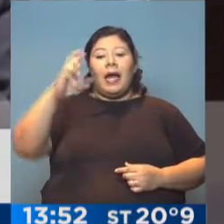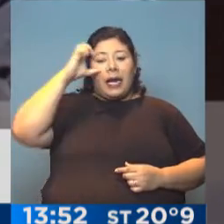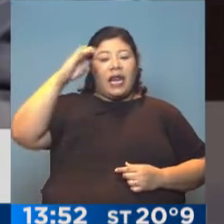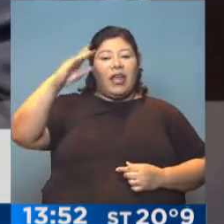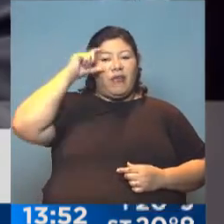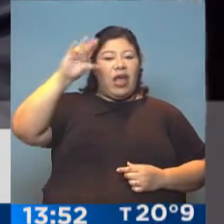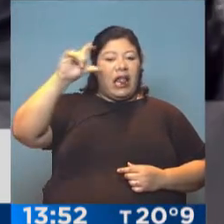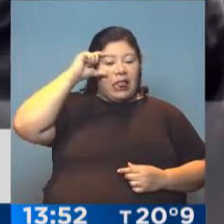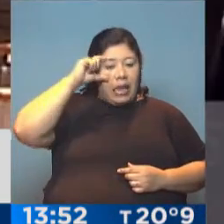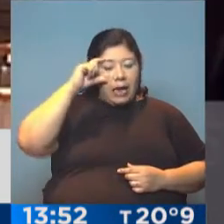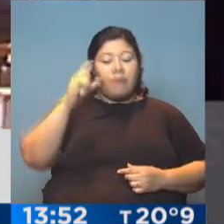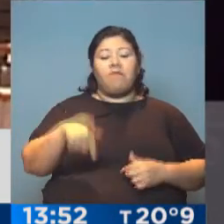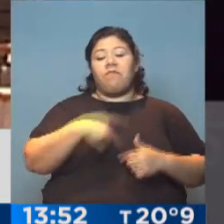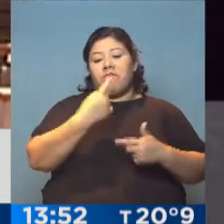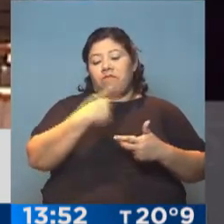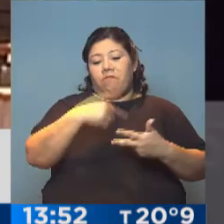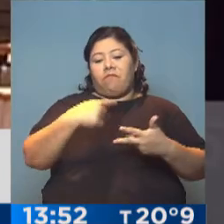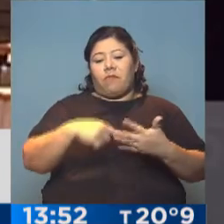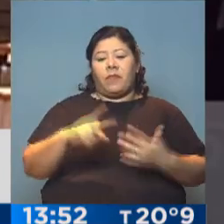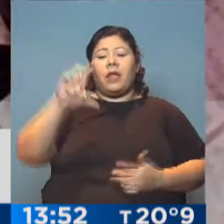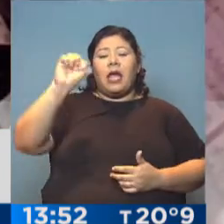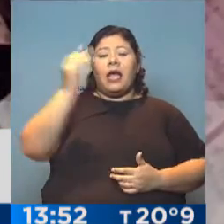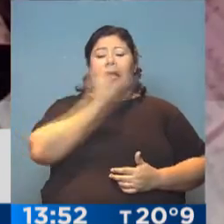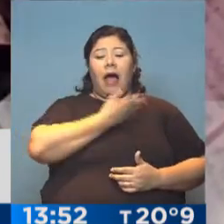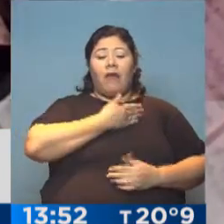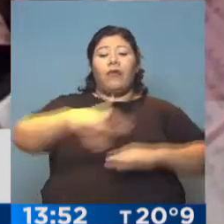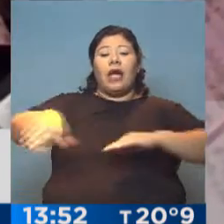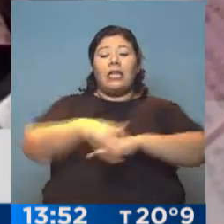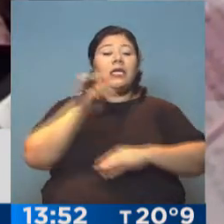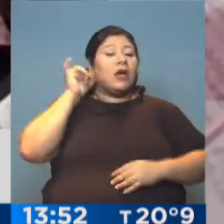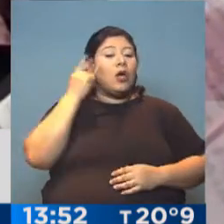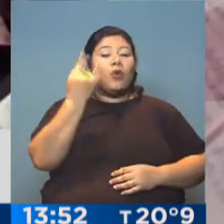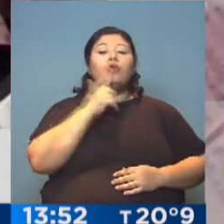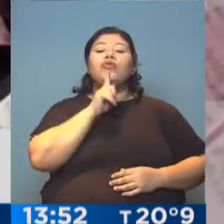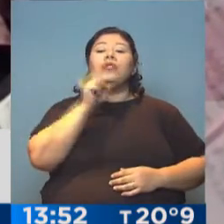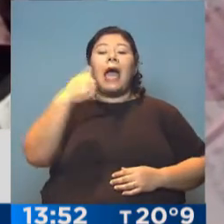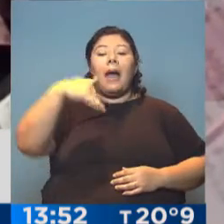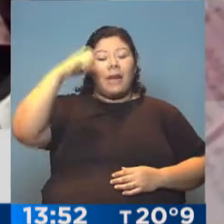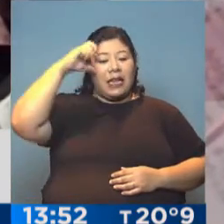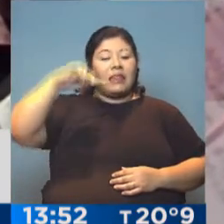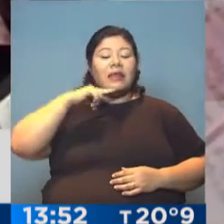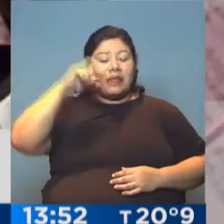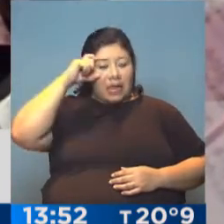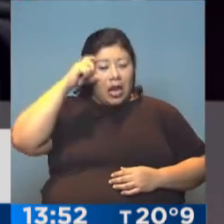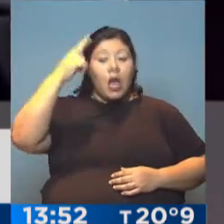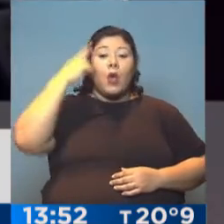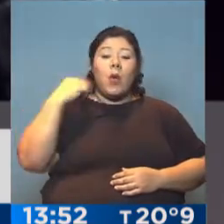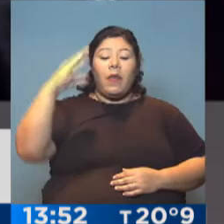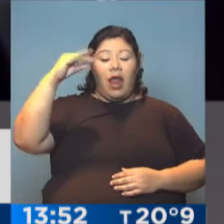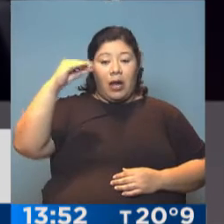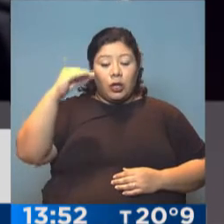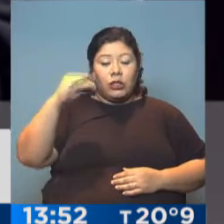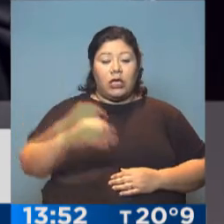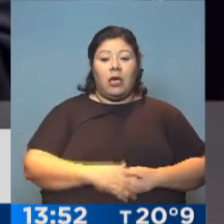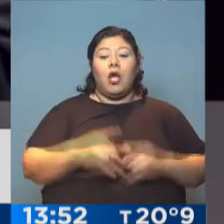Actitud María Marta. En el CAF, ahí es Sánchez Bustamante 764, 21 horas. Va a haber un body